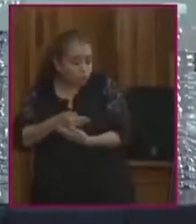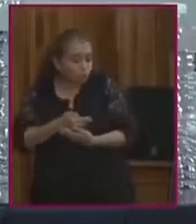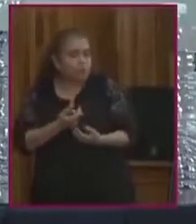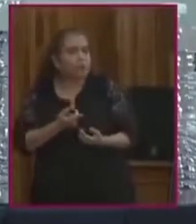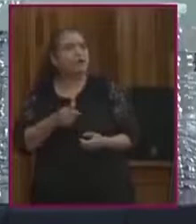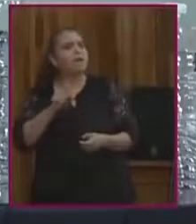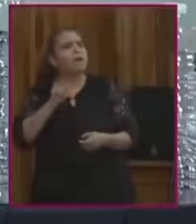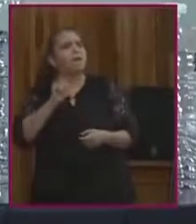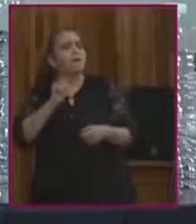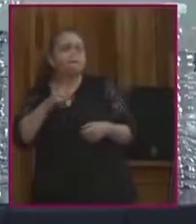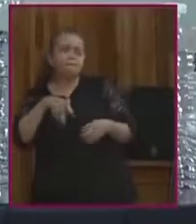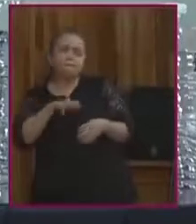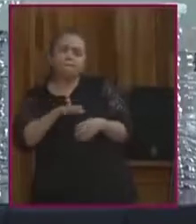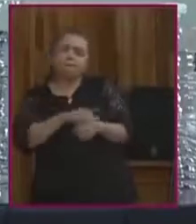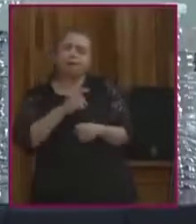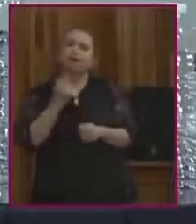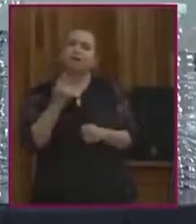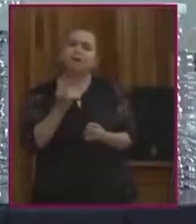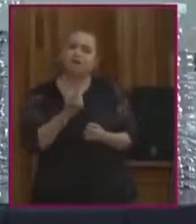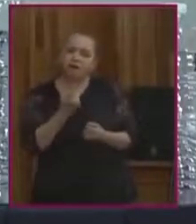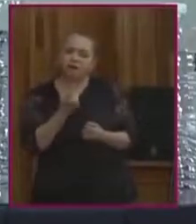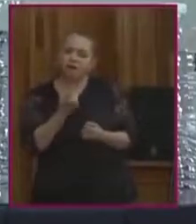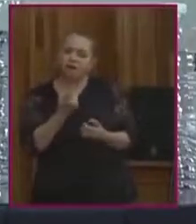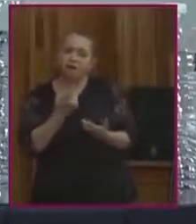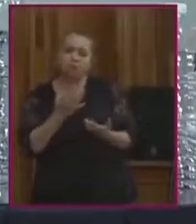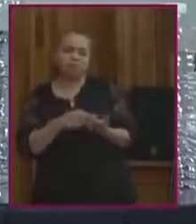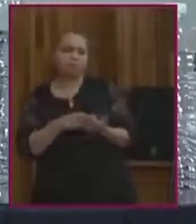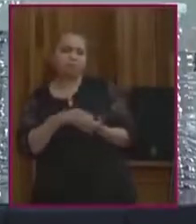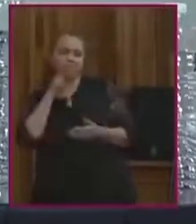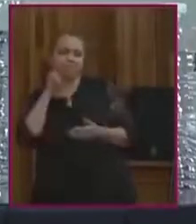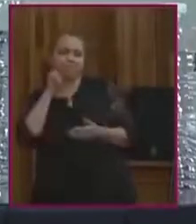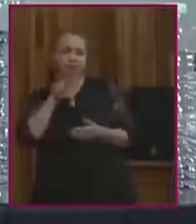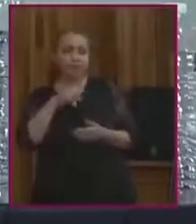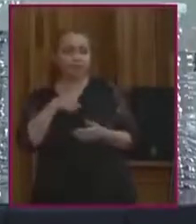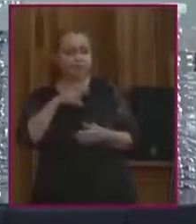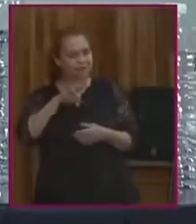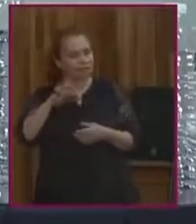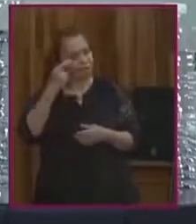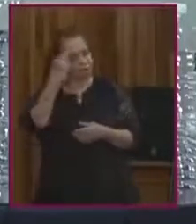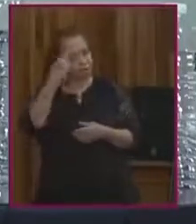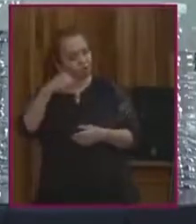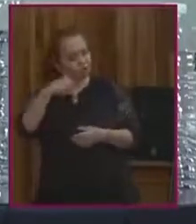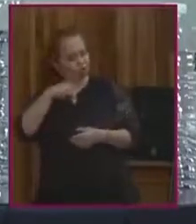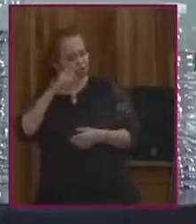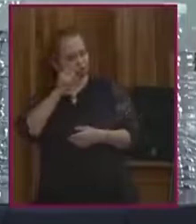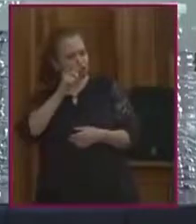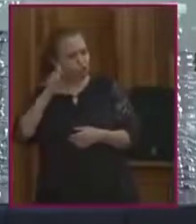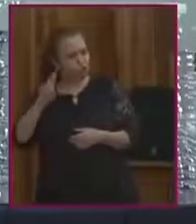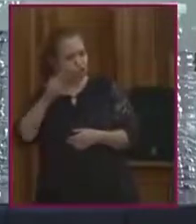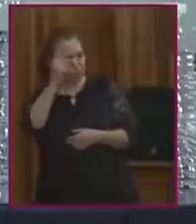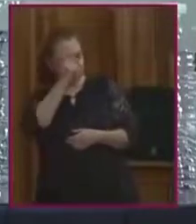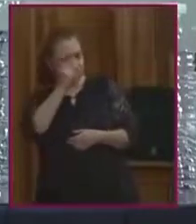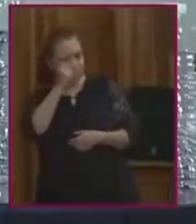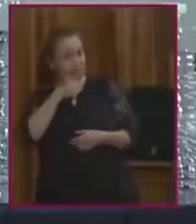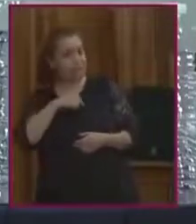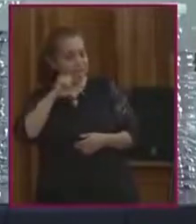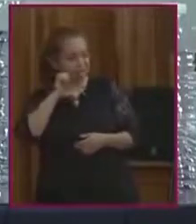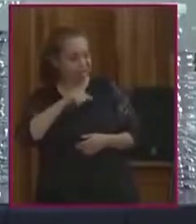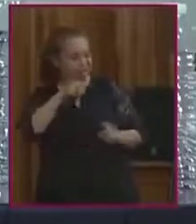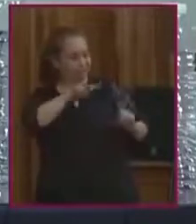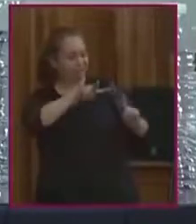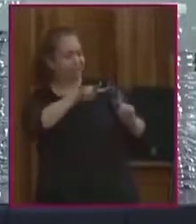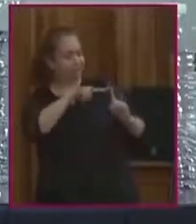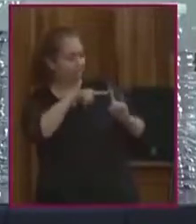justamente tenemos que verlo, bueno, acuérdense, yo soy doctora en psicología, entonces ese es el prisma desde donde